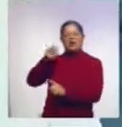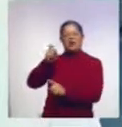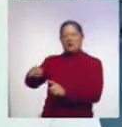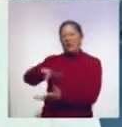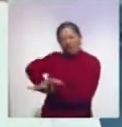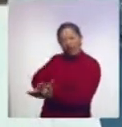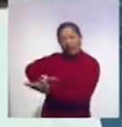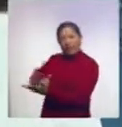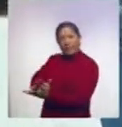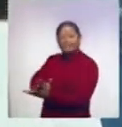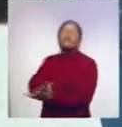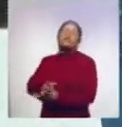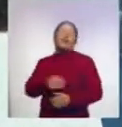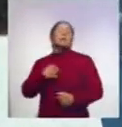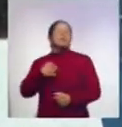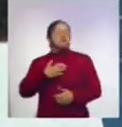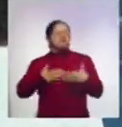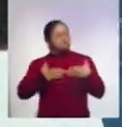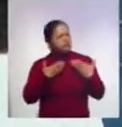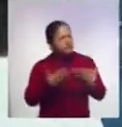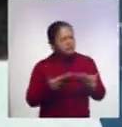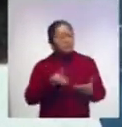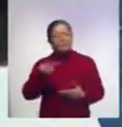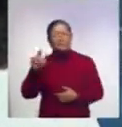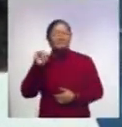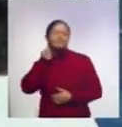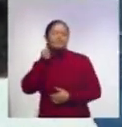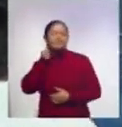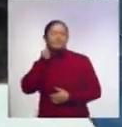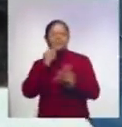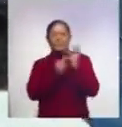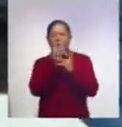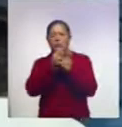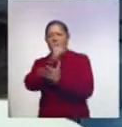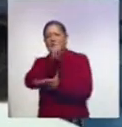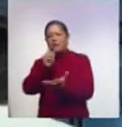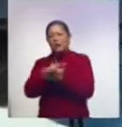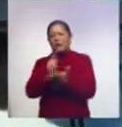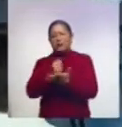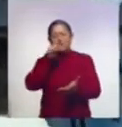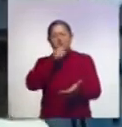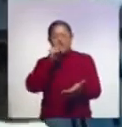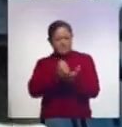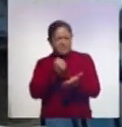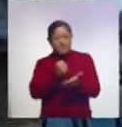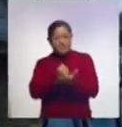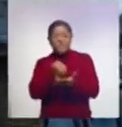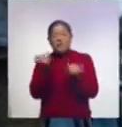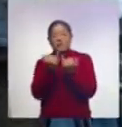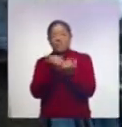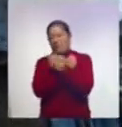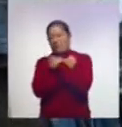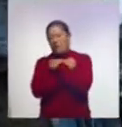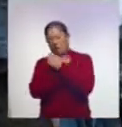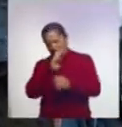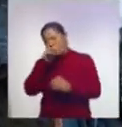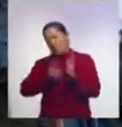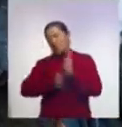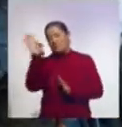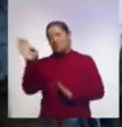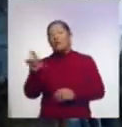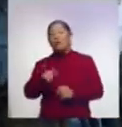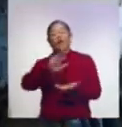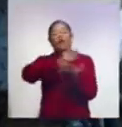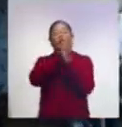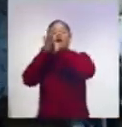Confió en que el Senado apruebe las leyes secundarias para iniciar una nueva etapa, mejora la educación sin medidas coercitivas y no convirtiendo